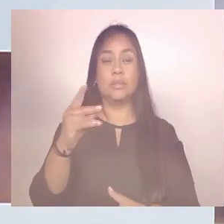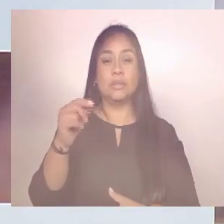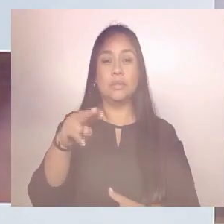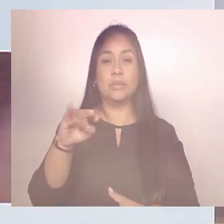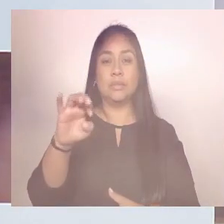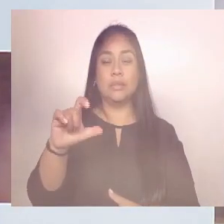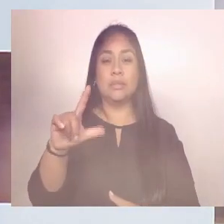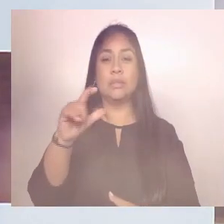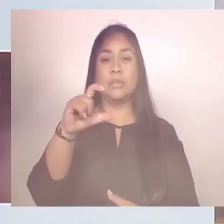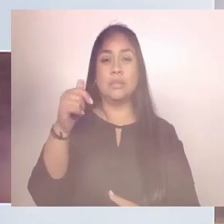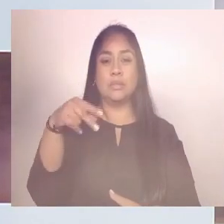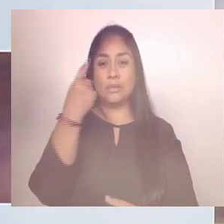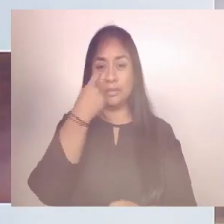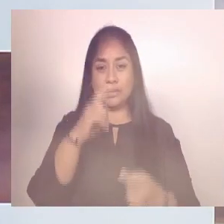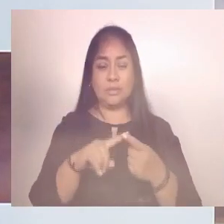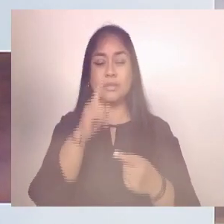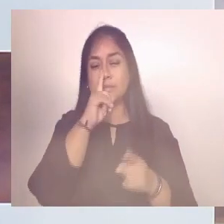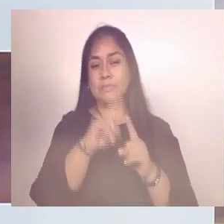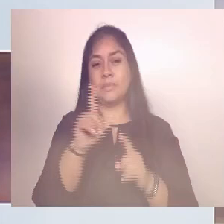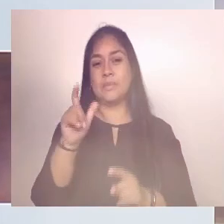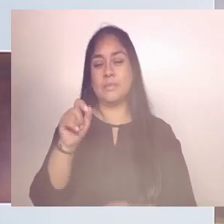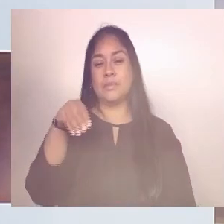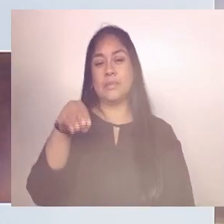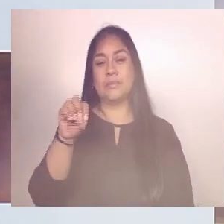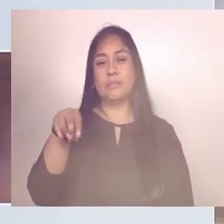Canas y licenciada Mónica López.